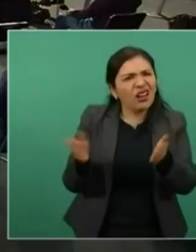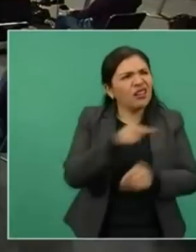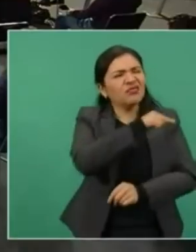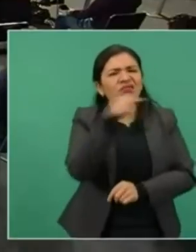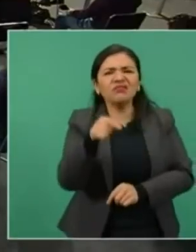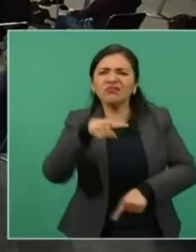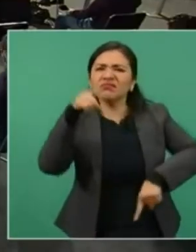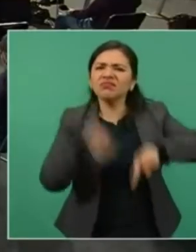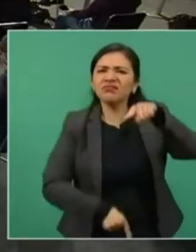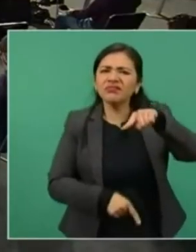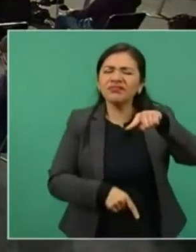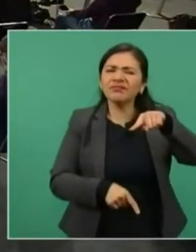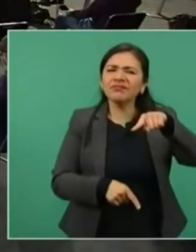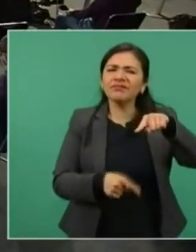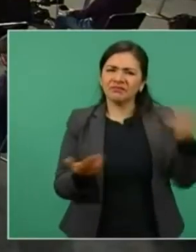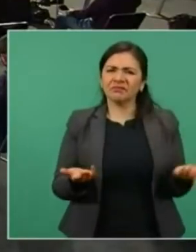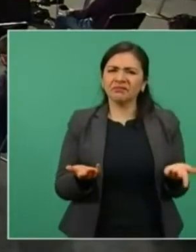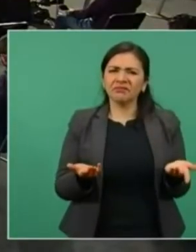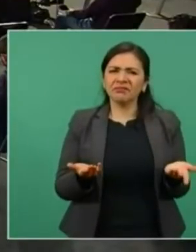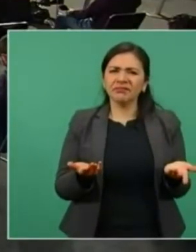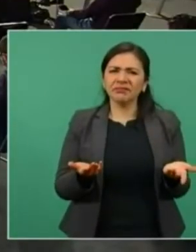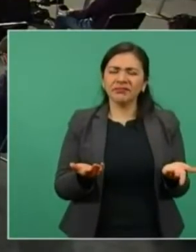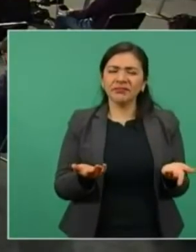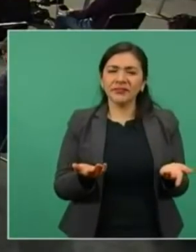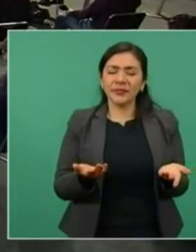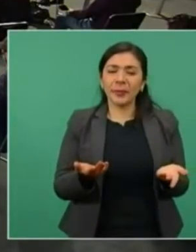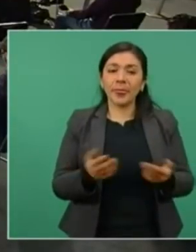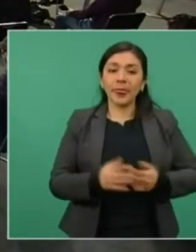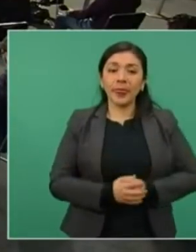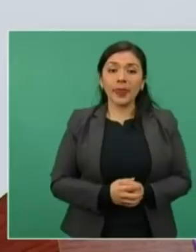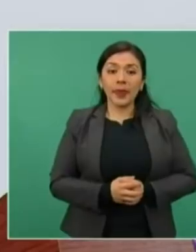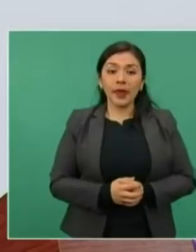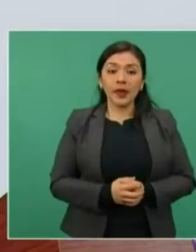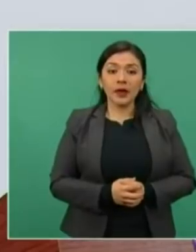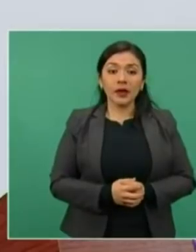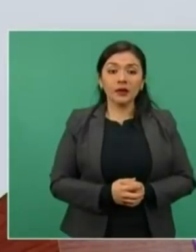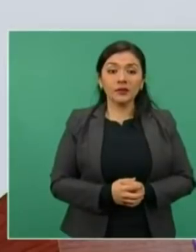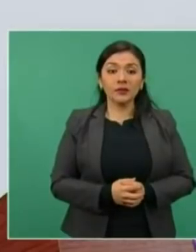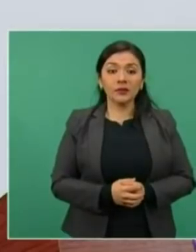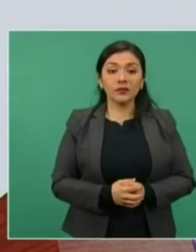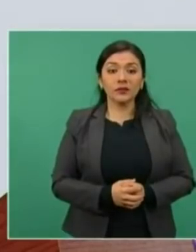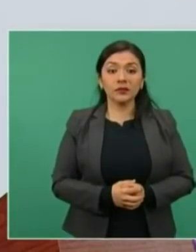y por eso estas este